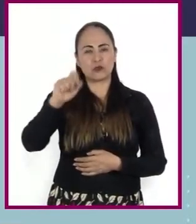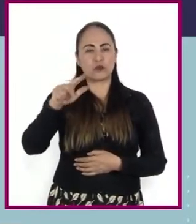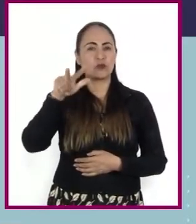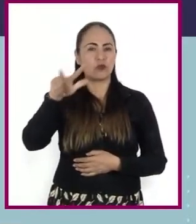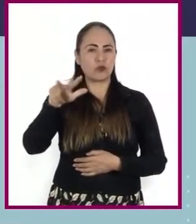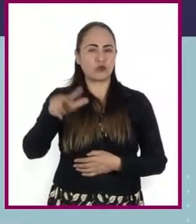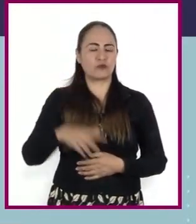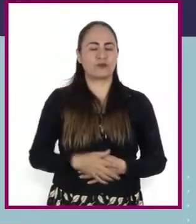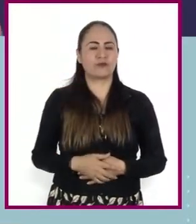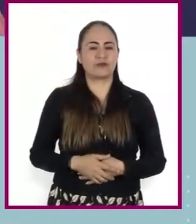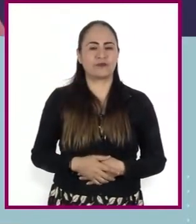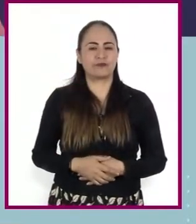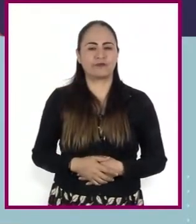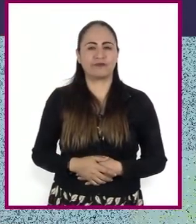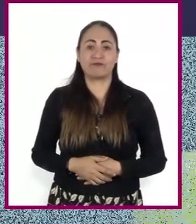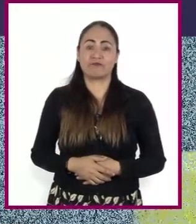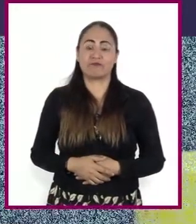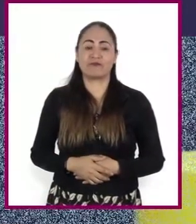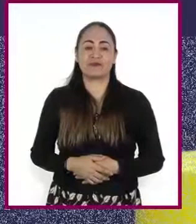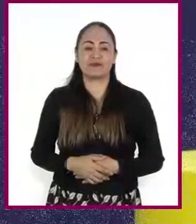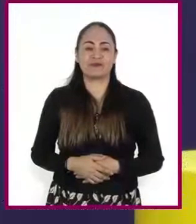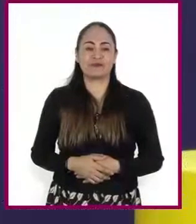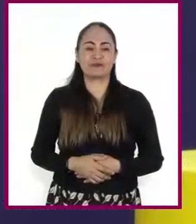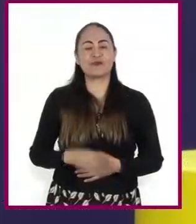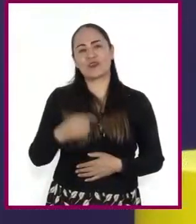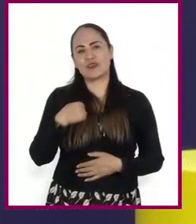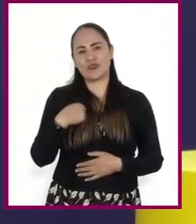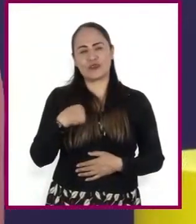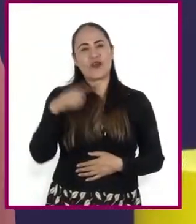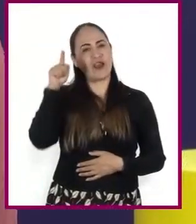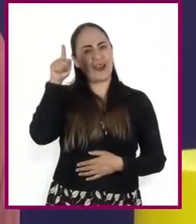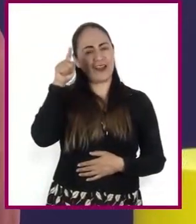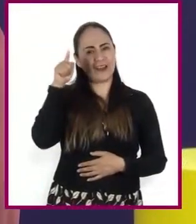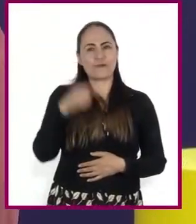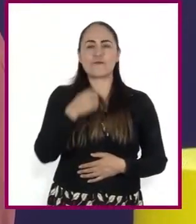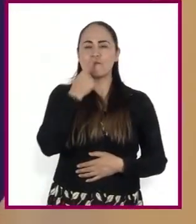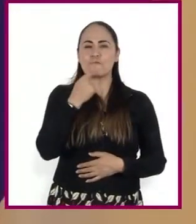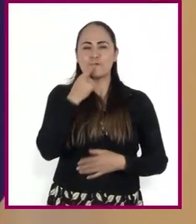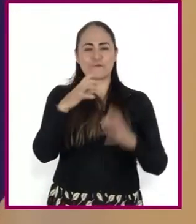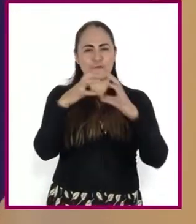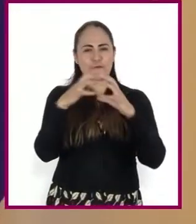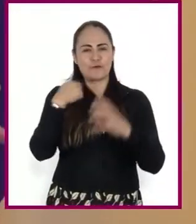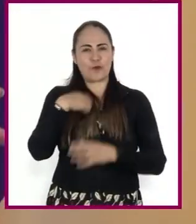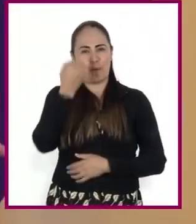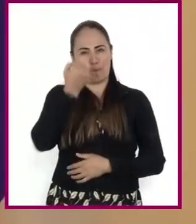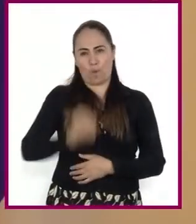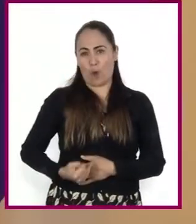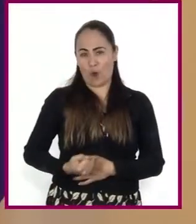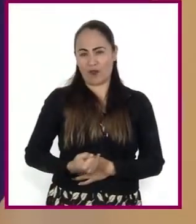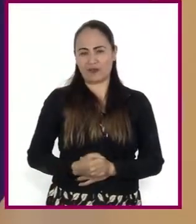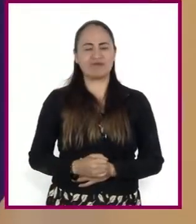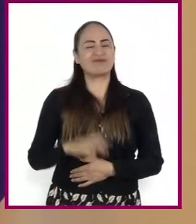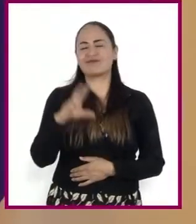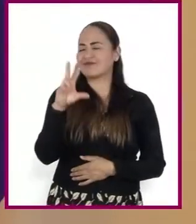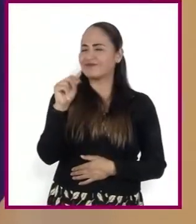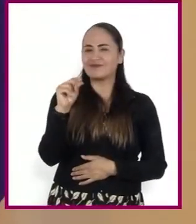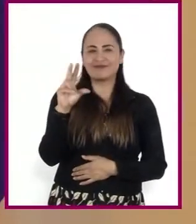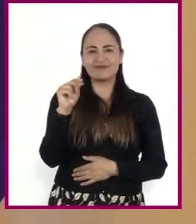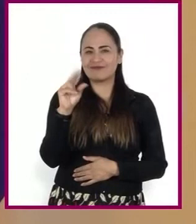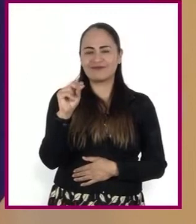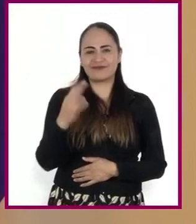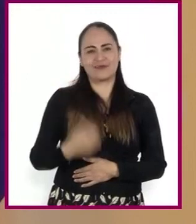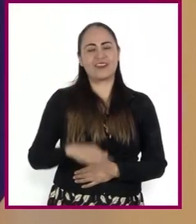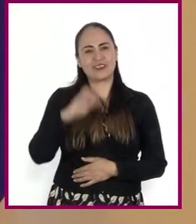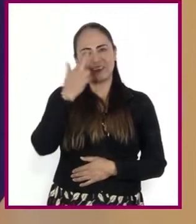223.8 newtons. Ay, maestra, creo que seré más delgada en el planeta Marte. No es así. Recuerda